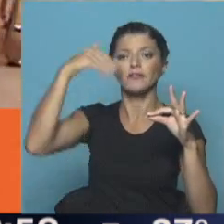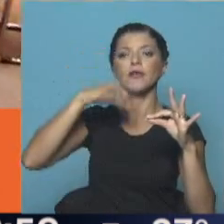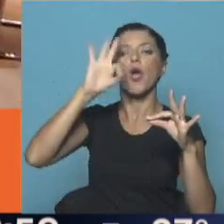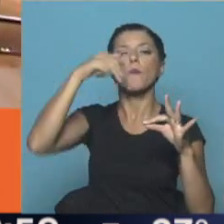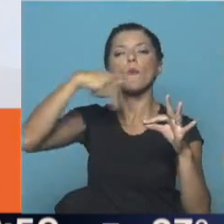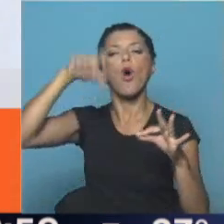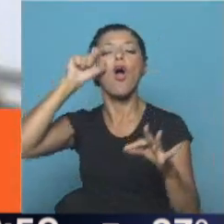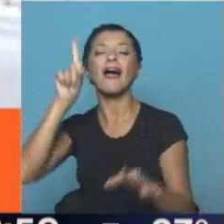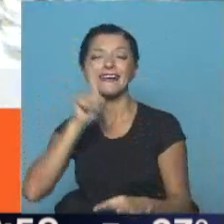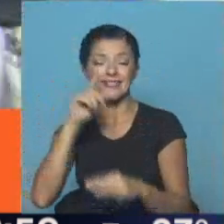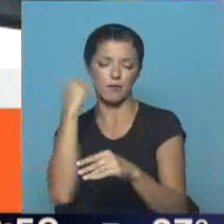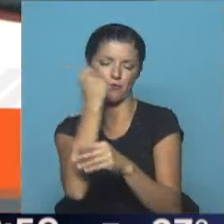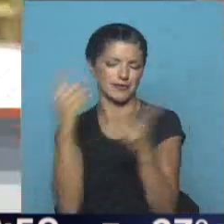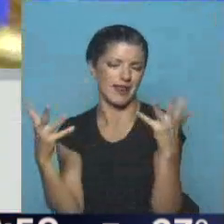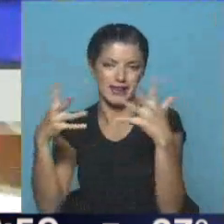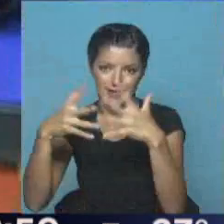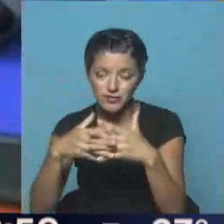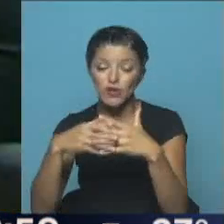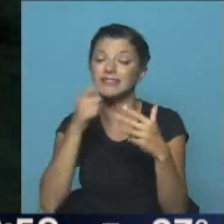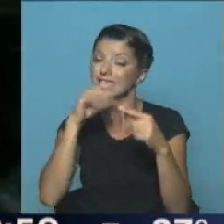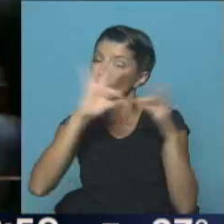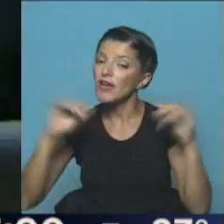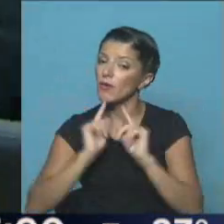de la integración, sigue vigente.